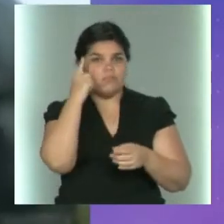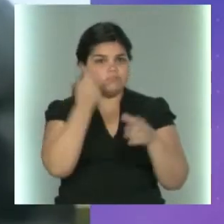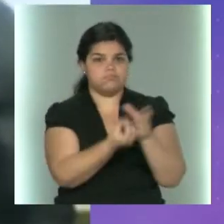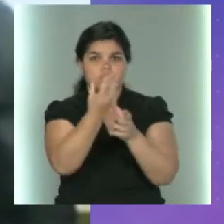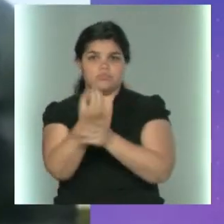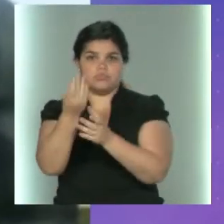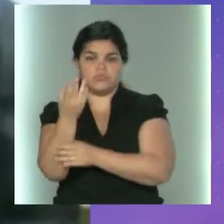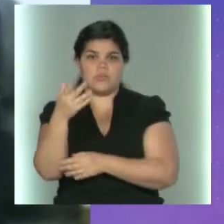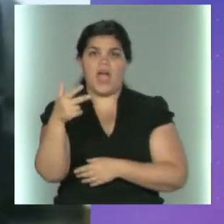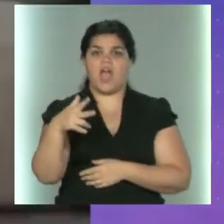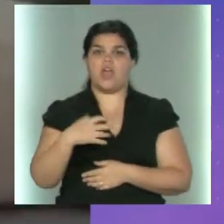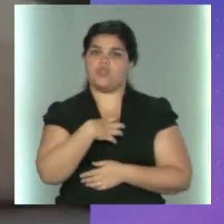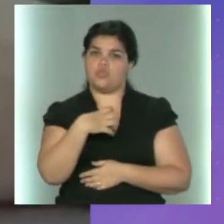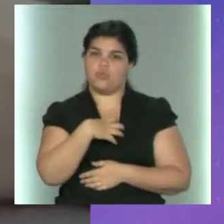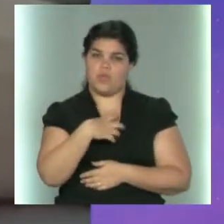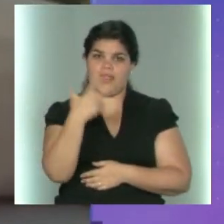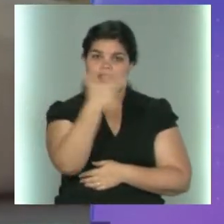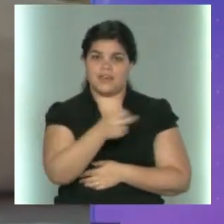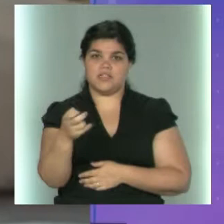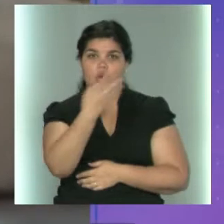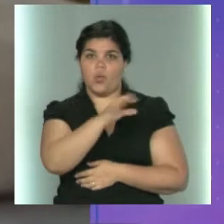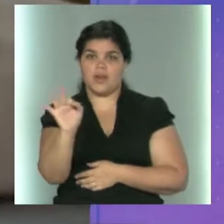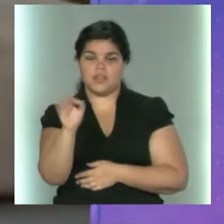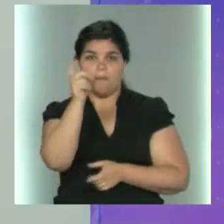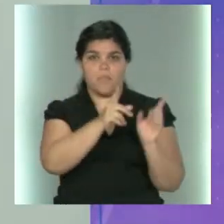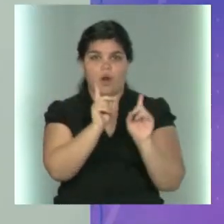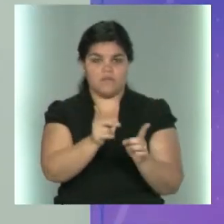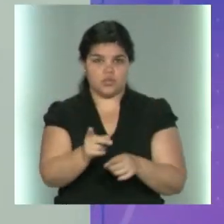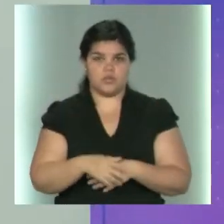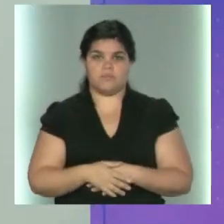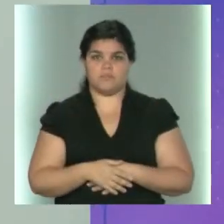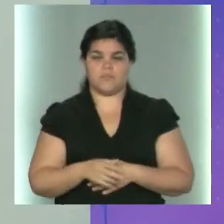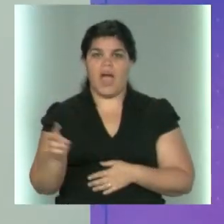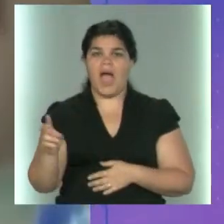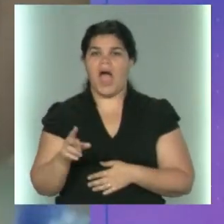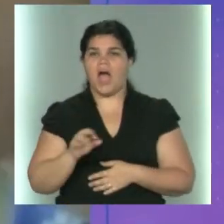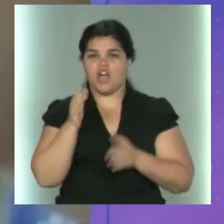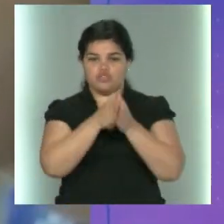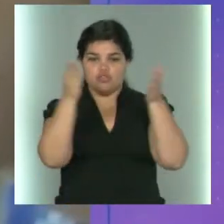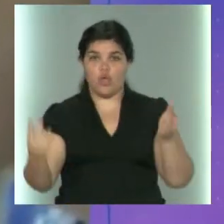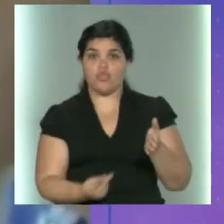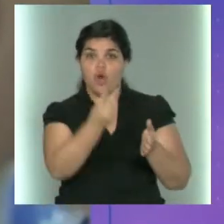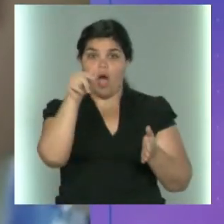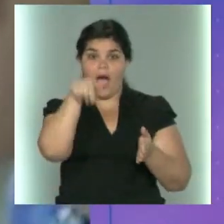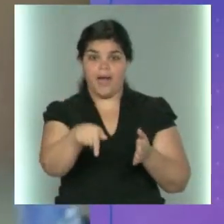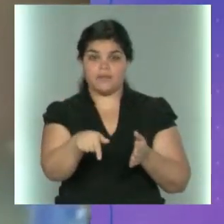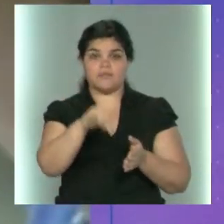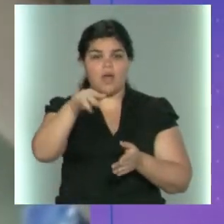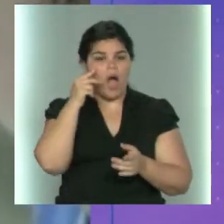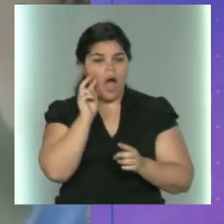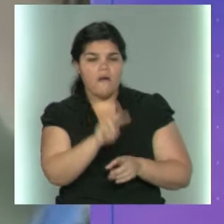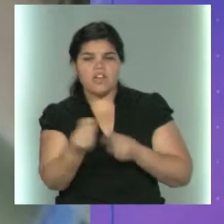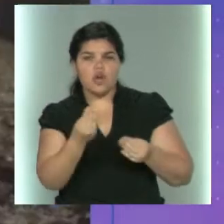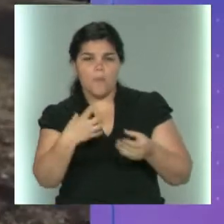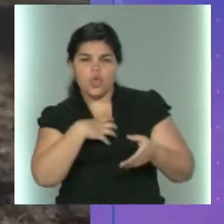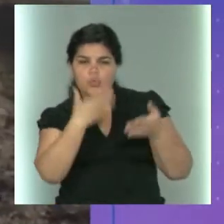300 estudiantes y 40 profesores. 2 veces al año, los patrocinadores visitan el Media Lab para ver los resultados de los